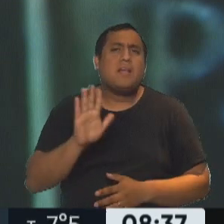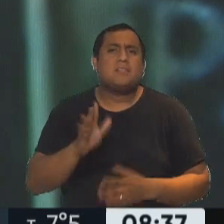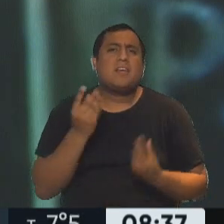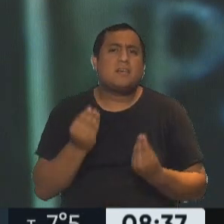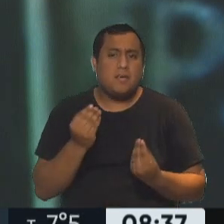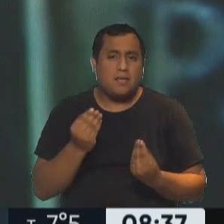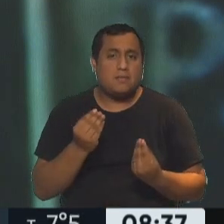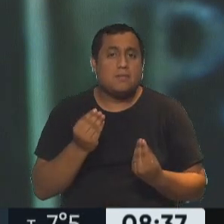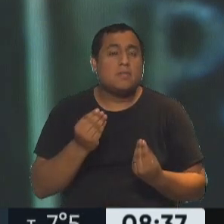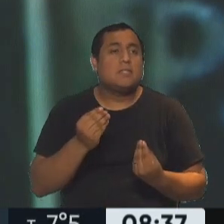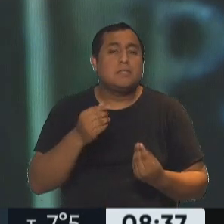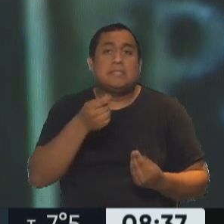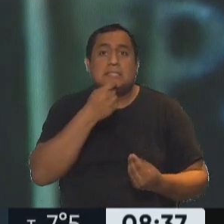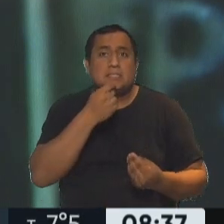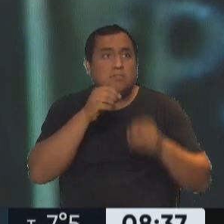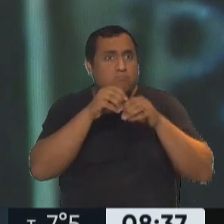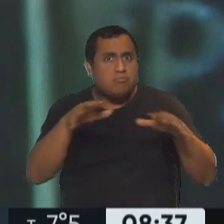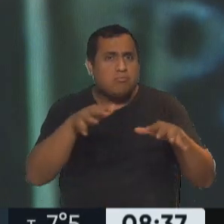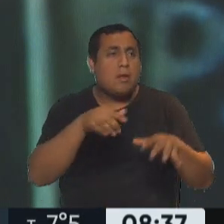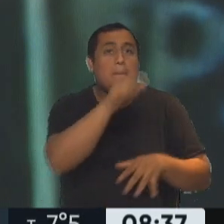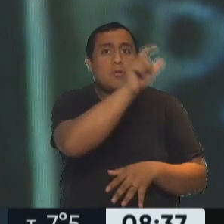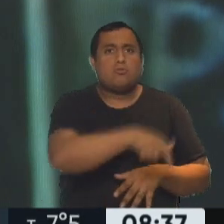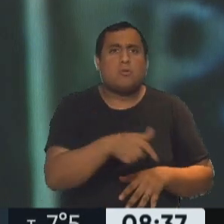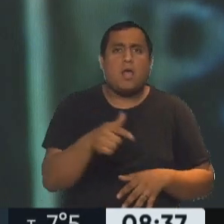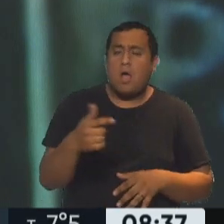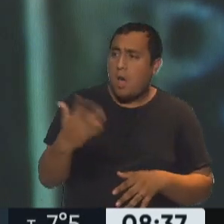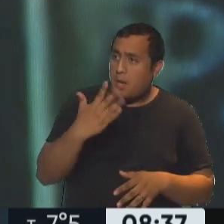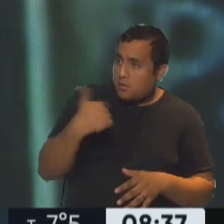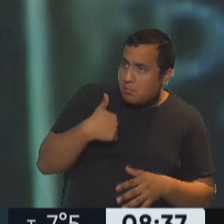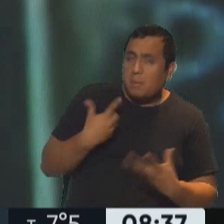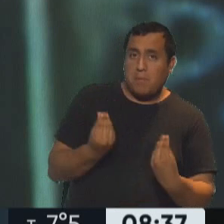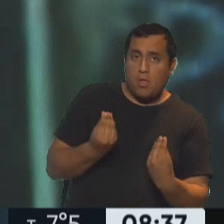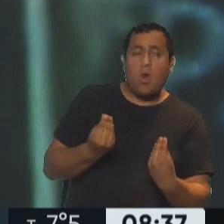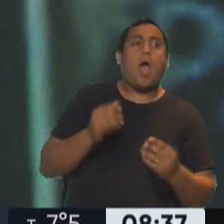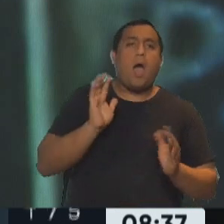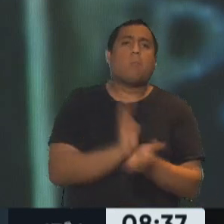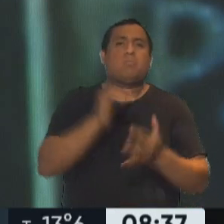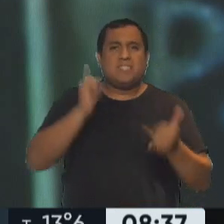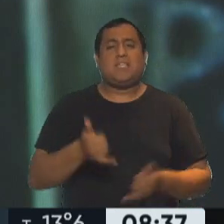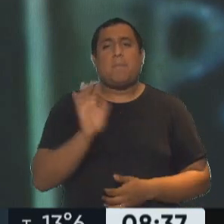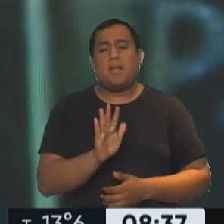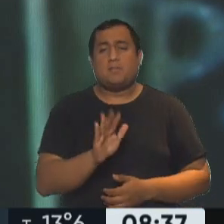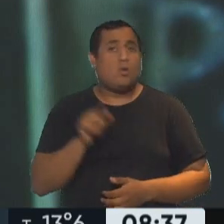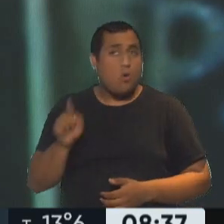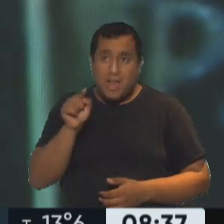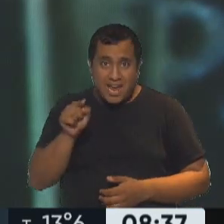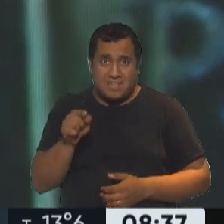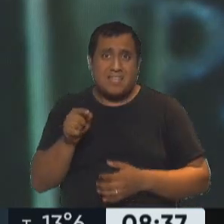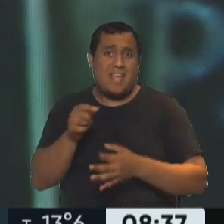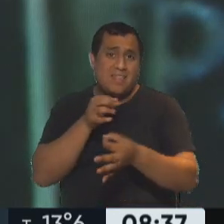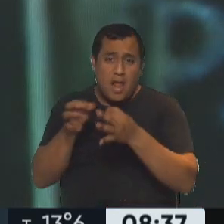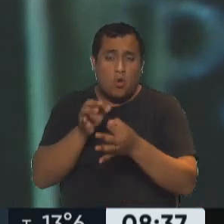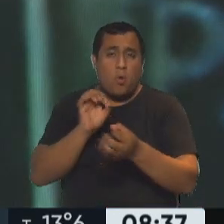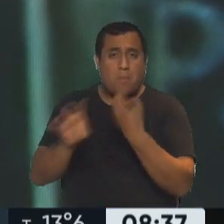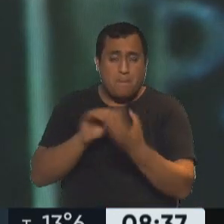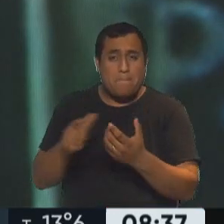como para causar conmoción y temor al amenazado. Pero en este caso no se trata de un diálogo privado, sino que fue explicitado a través de una